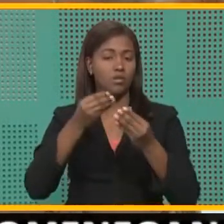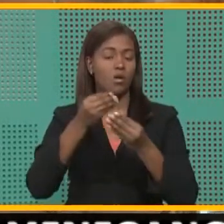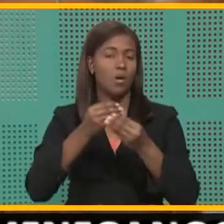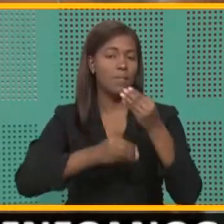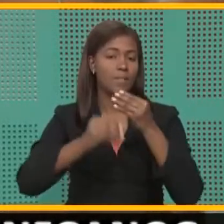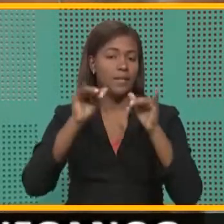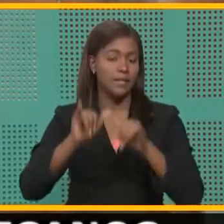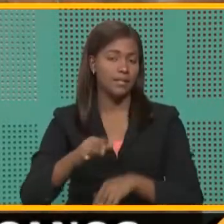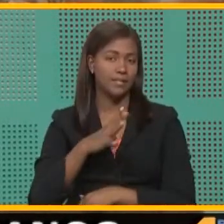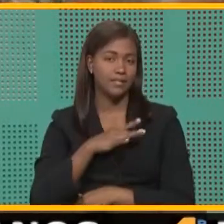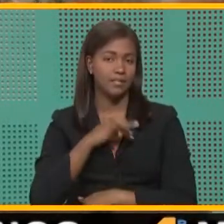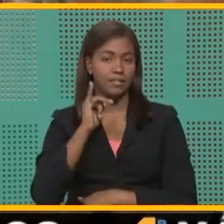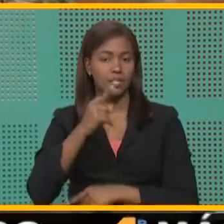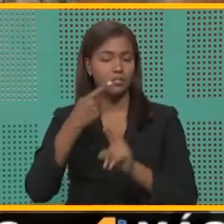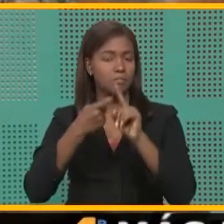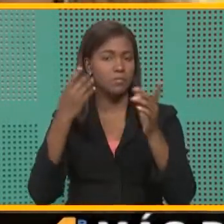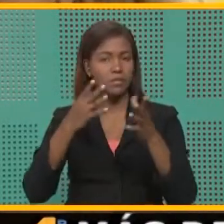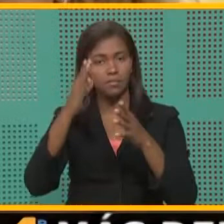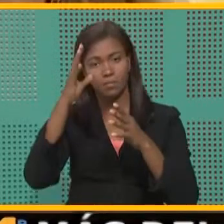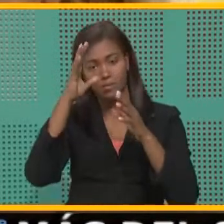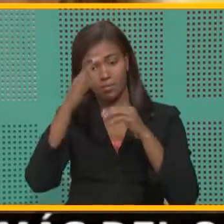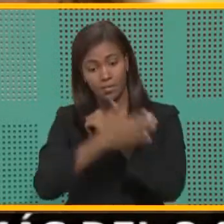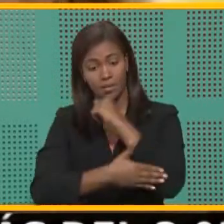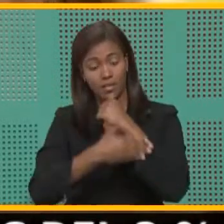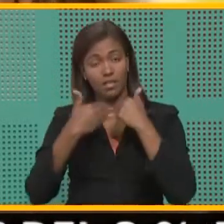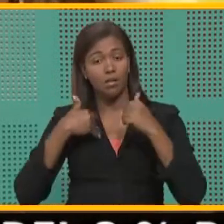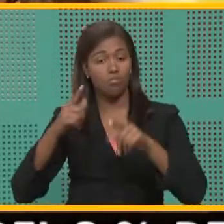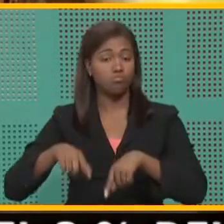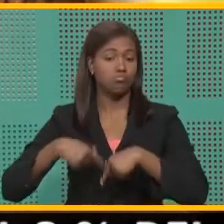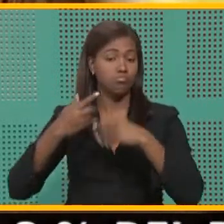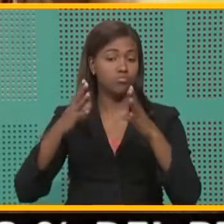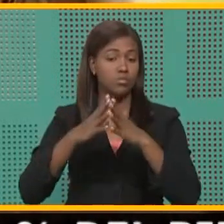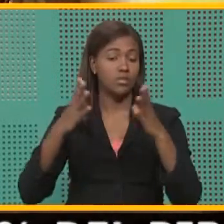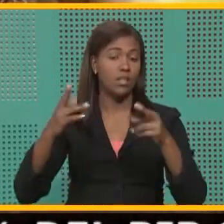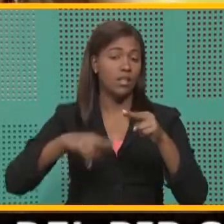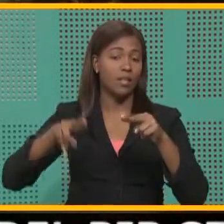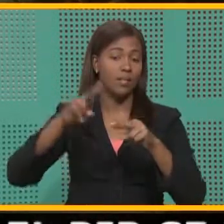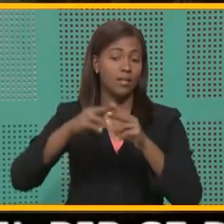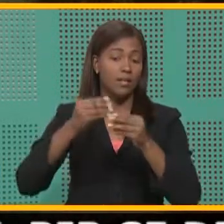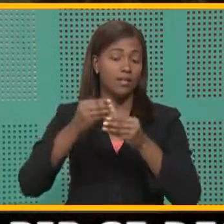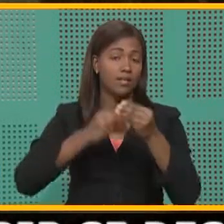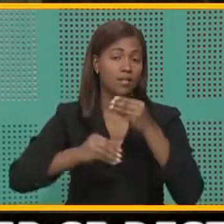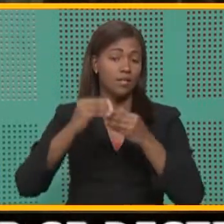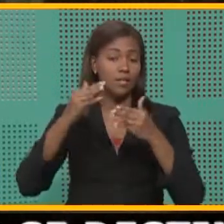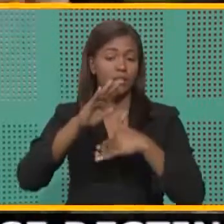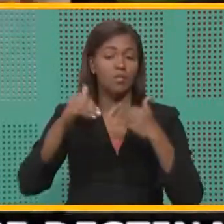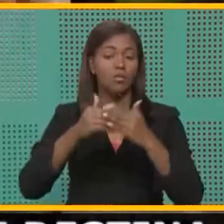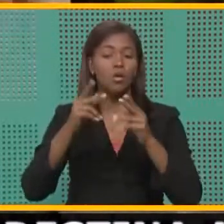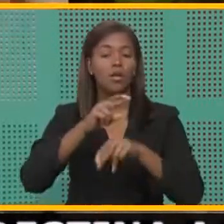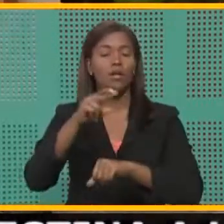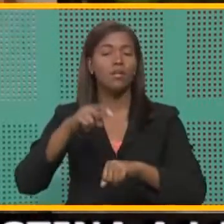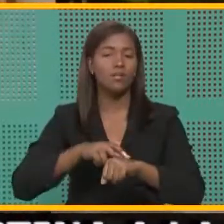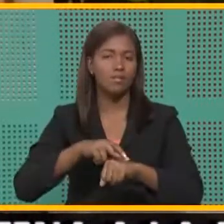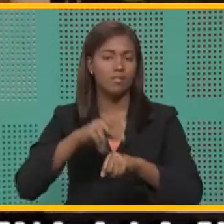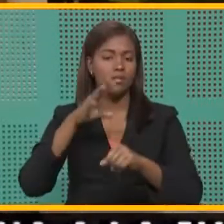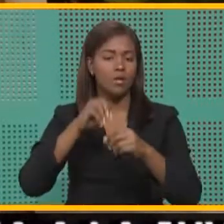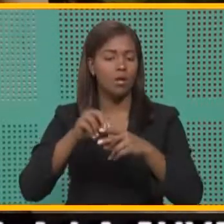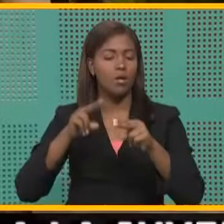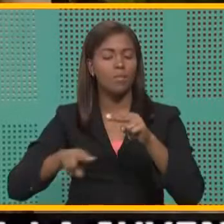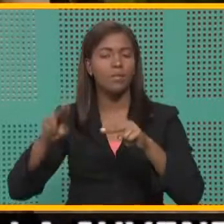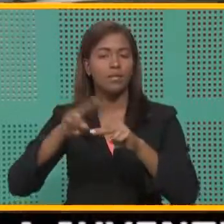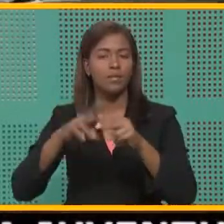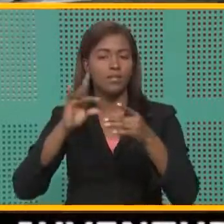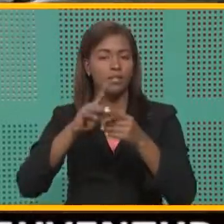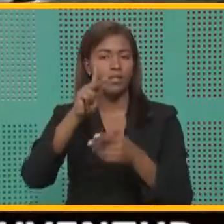estabilidad. Esto es debido a que el país tiene años liderando el crecimiento económico en toda la región, en el aumento